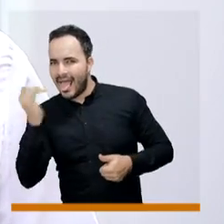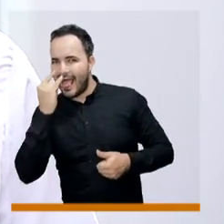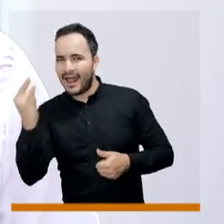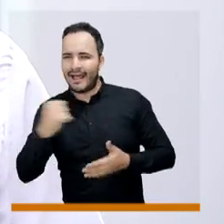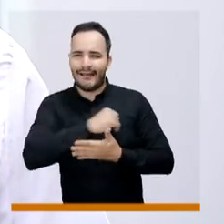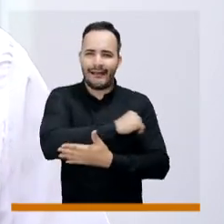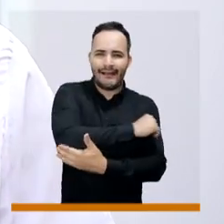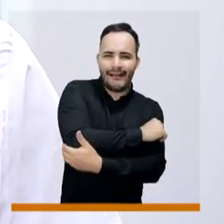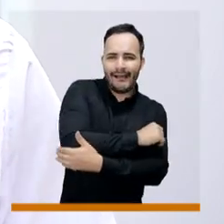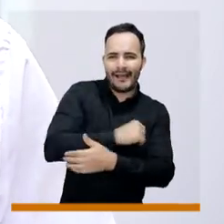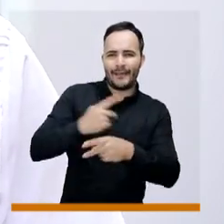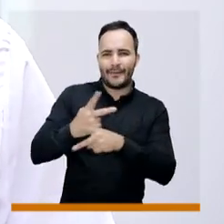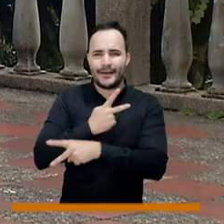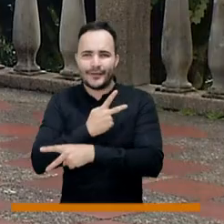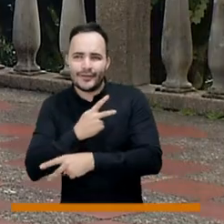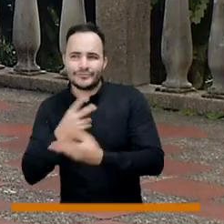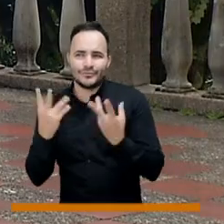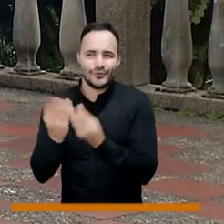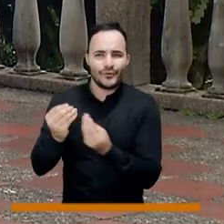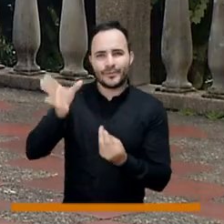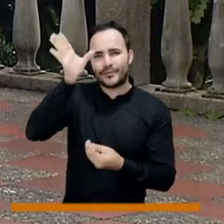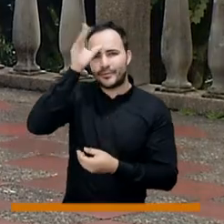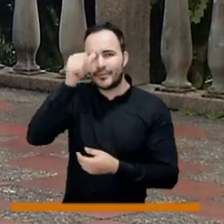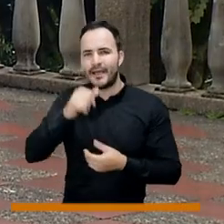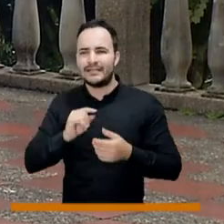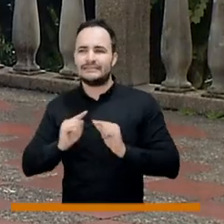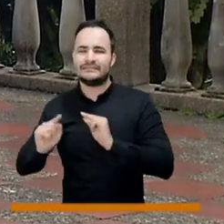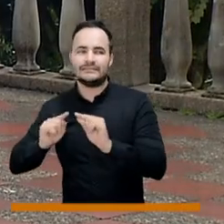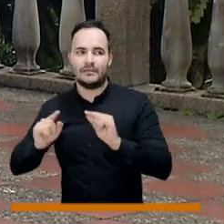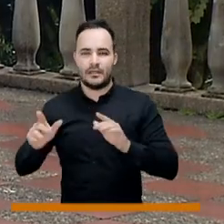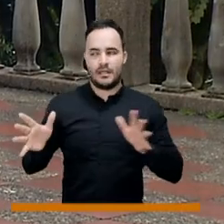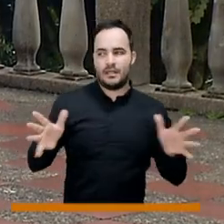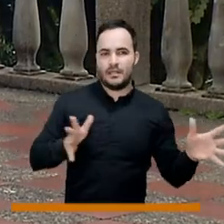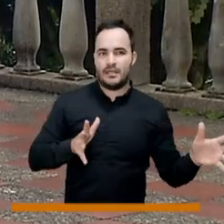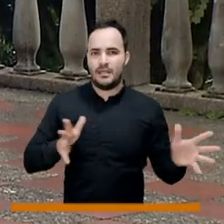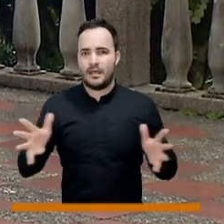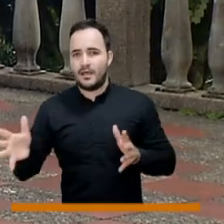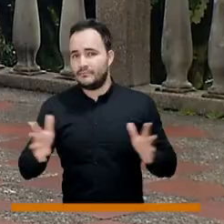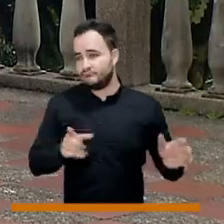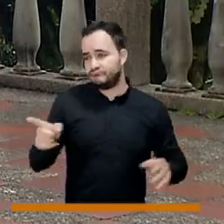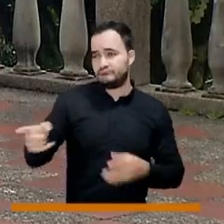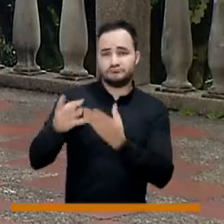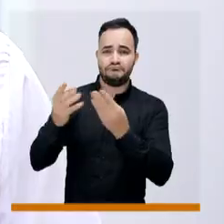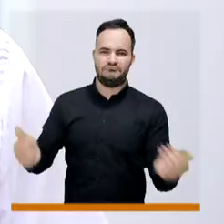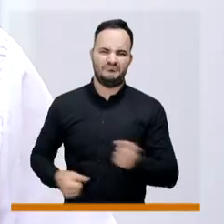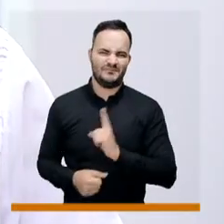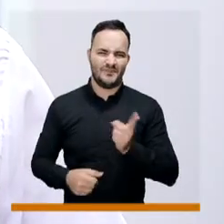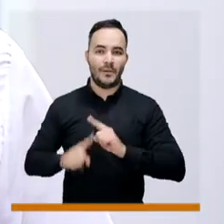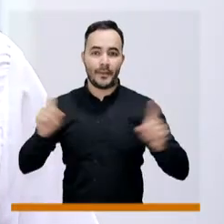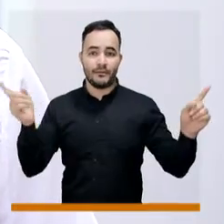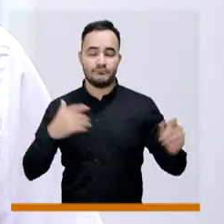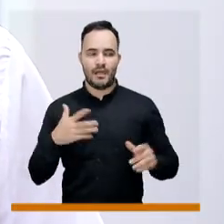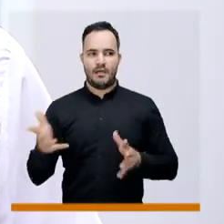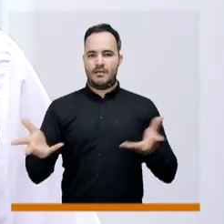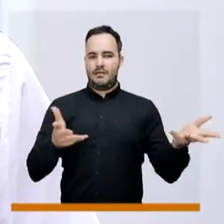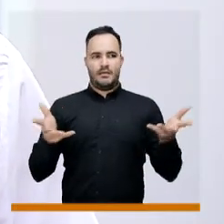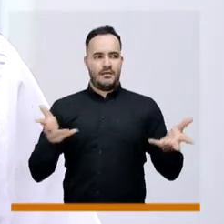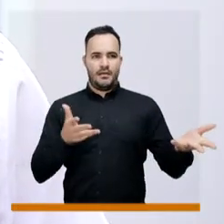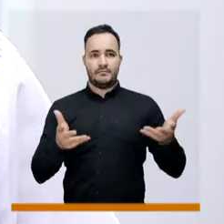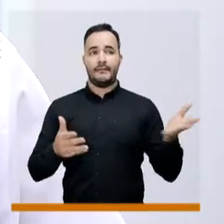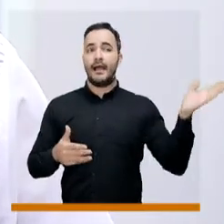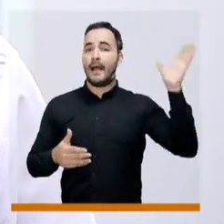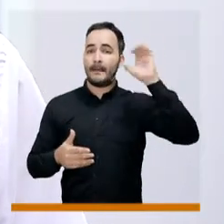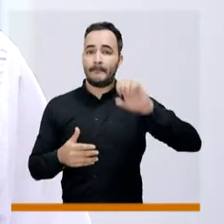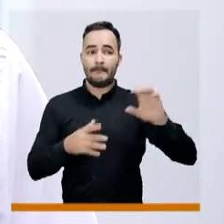estar, pero qué otros temas pueden darse y qué otras oportunidades pueden gestarse a partir de un entorno que es rico